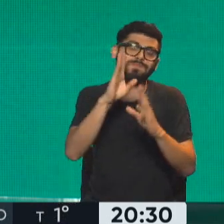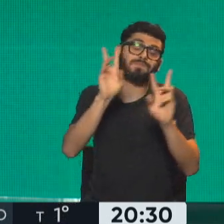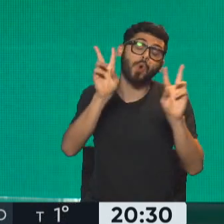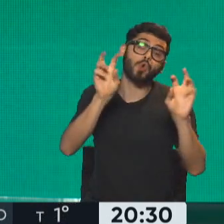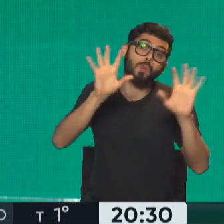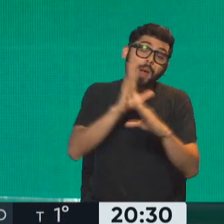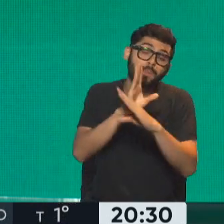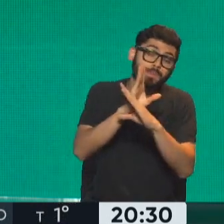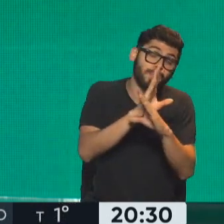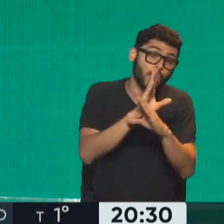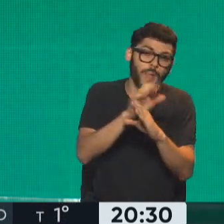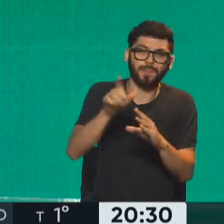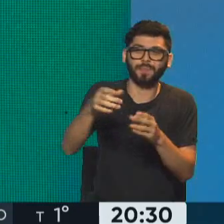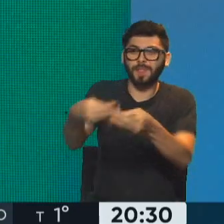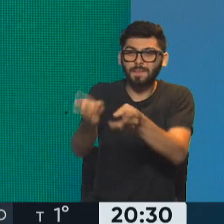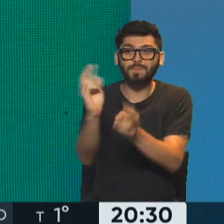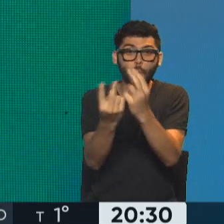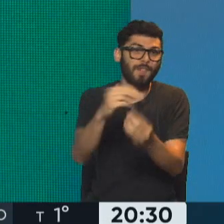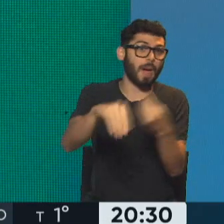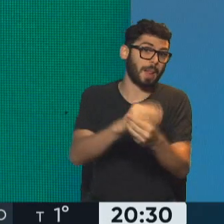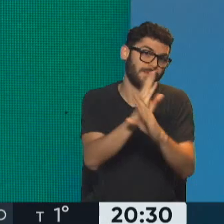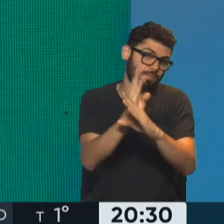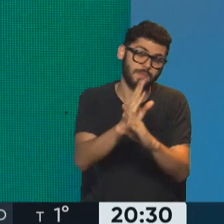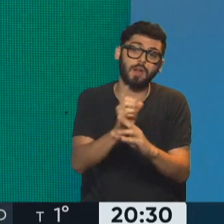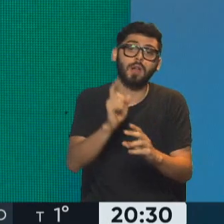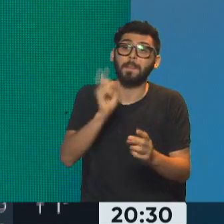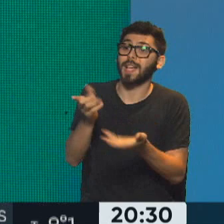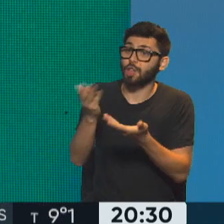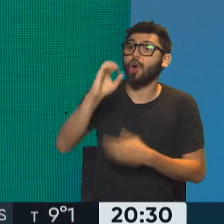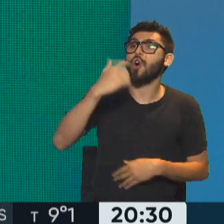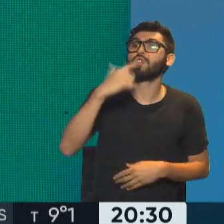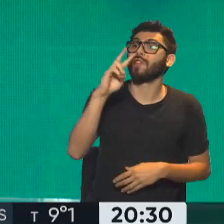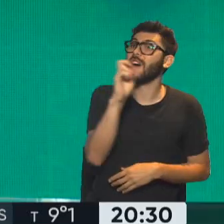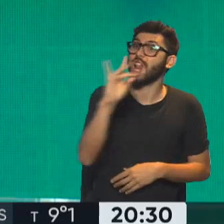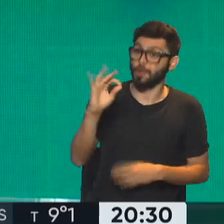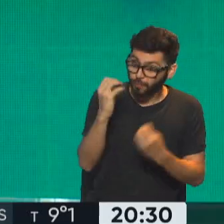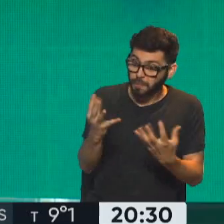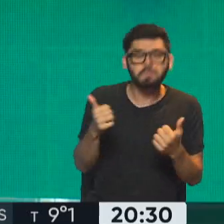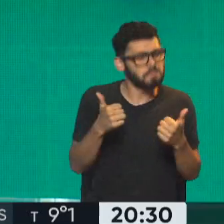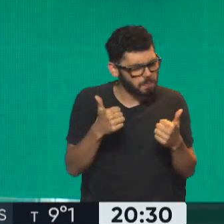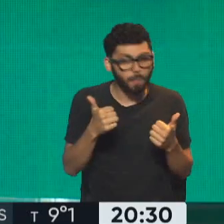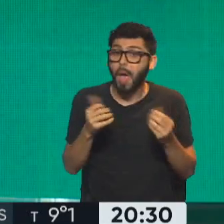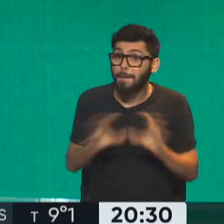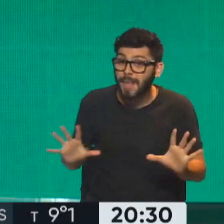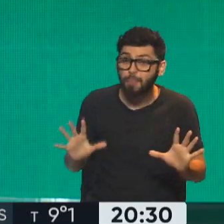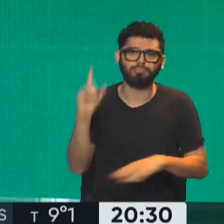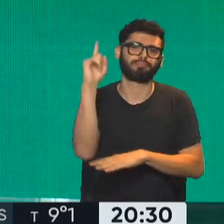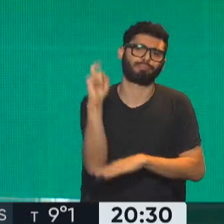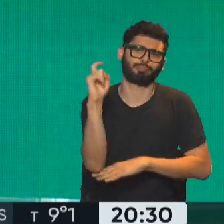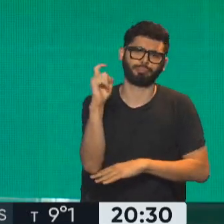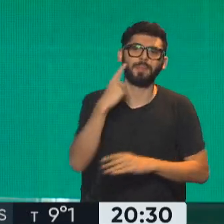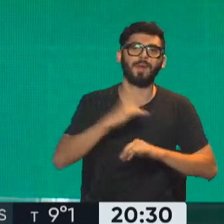espionaje familiares de Lara San Juan y Osvaldo Quiroga. ¿Cómo va? Muy bien. Bien, bien. ¿Preparados? Preparado, listo ¿Arrancamos? ya. Dale. Vamos con el primer